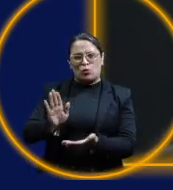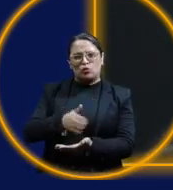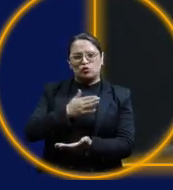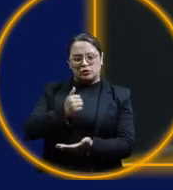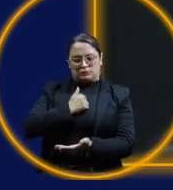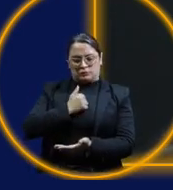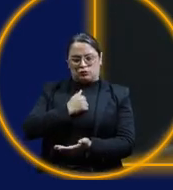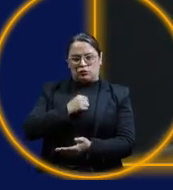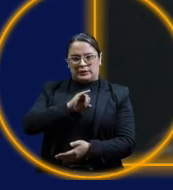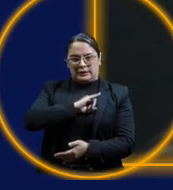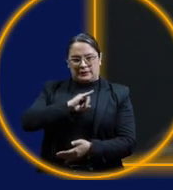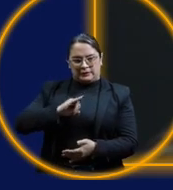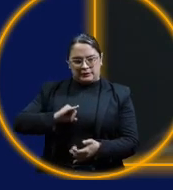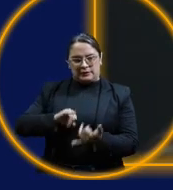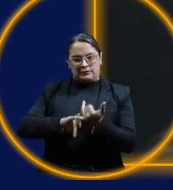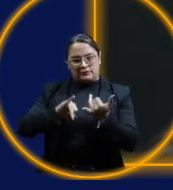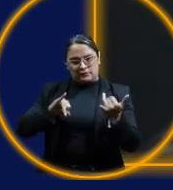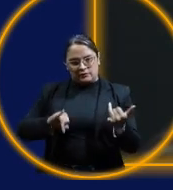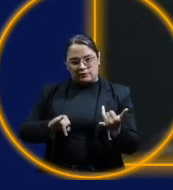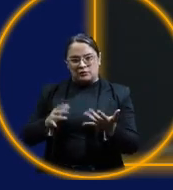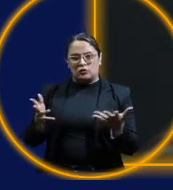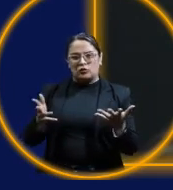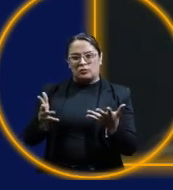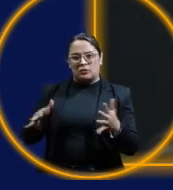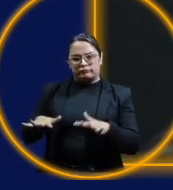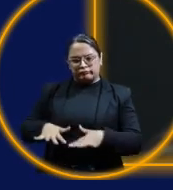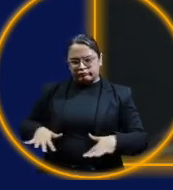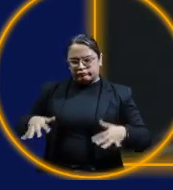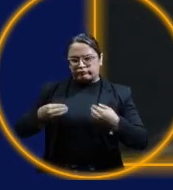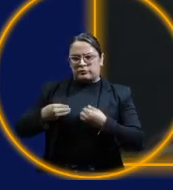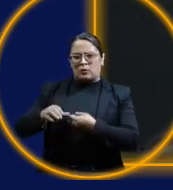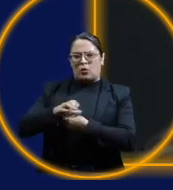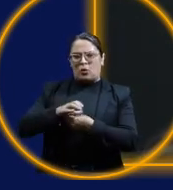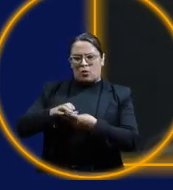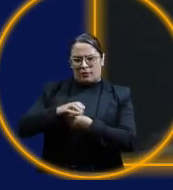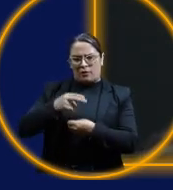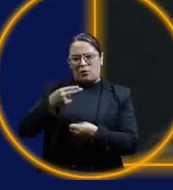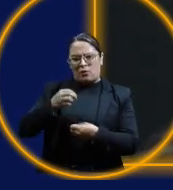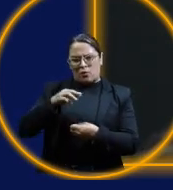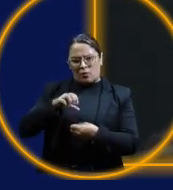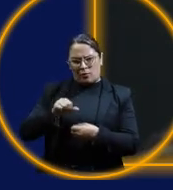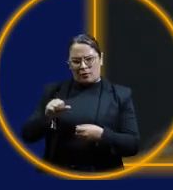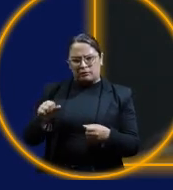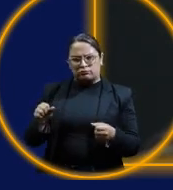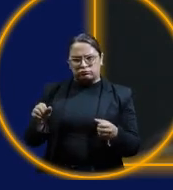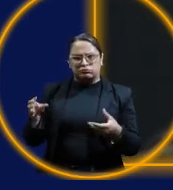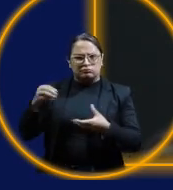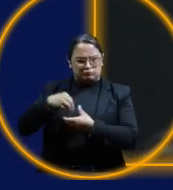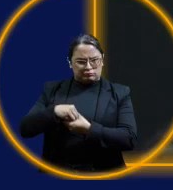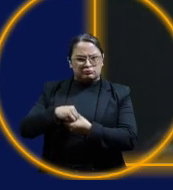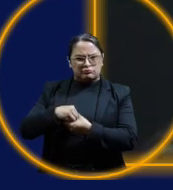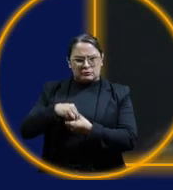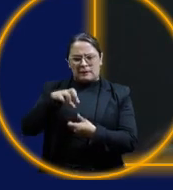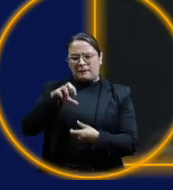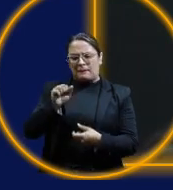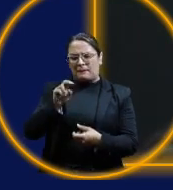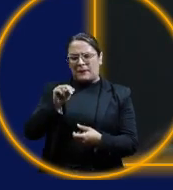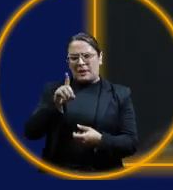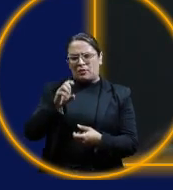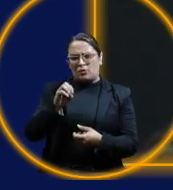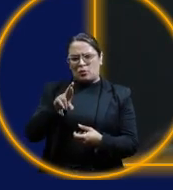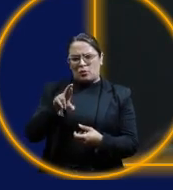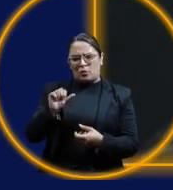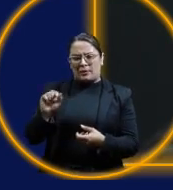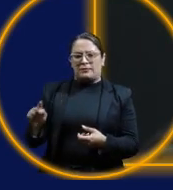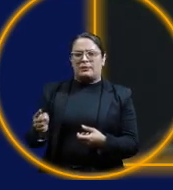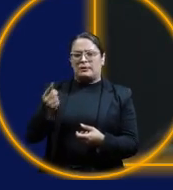como artista Yo viví en Omaha y esta famila con Pandora Sí sí sí Pandora fue el